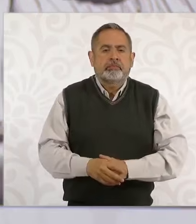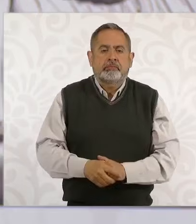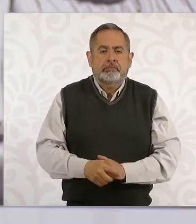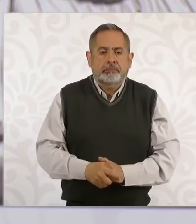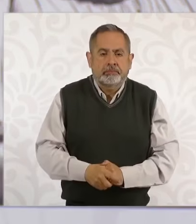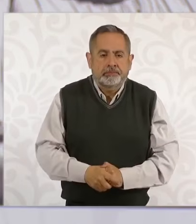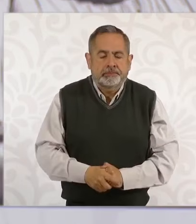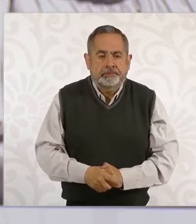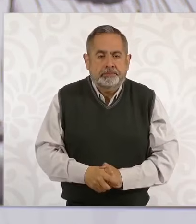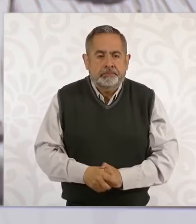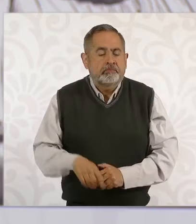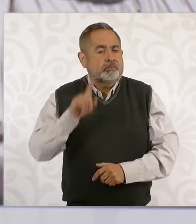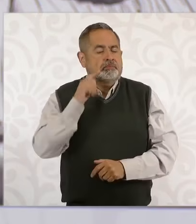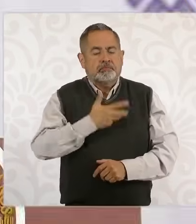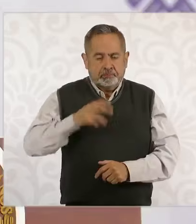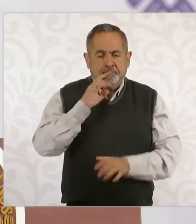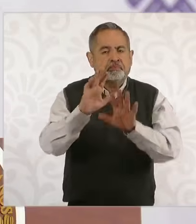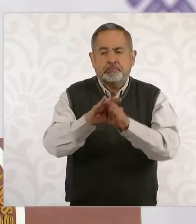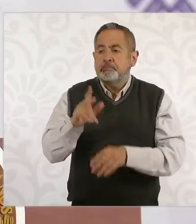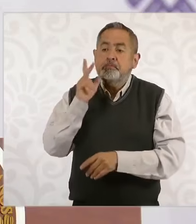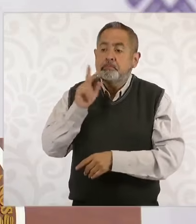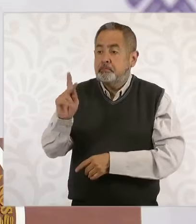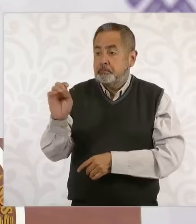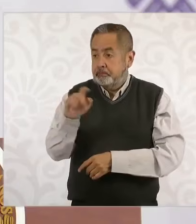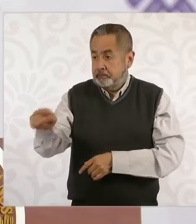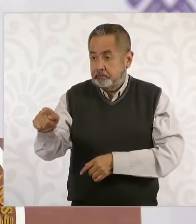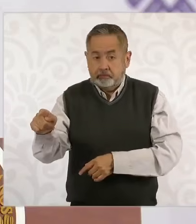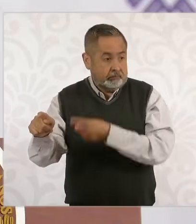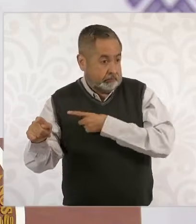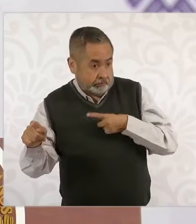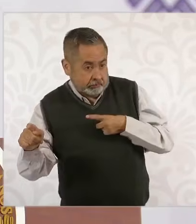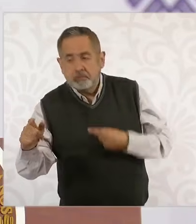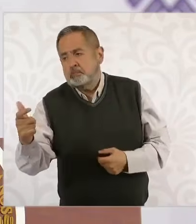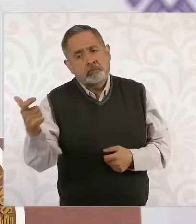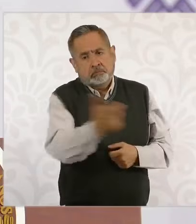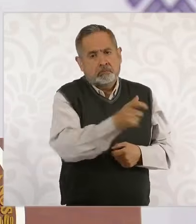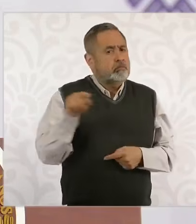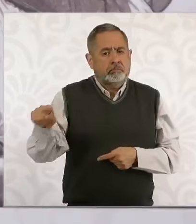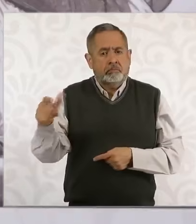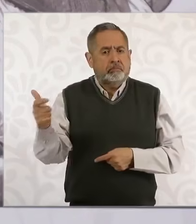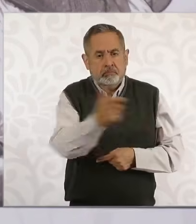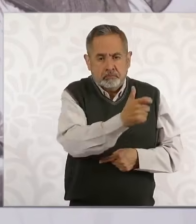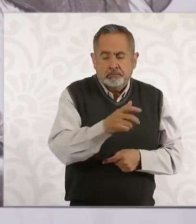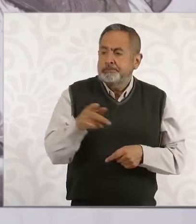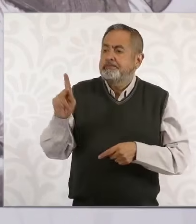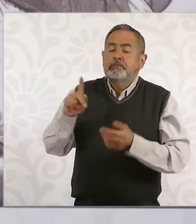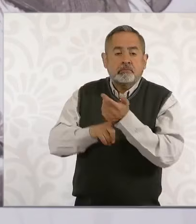la paga Pemex. Lo que se ayudó es que los